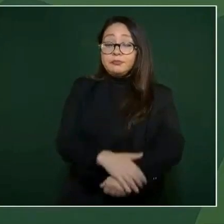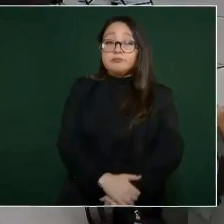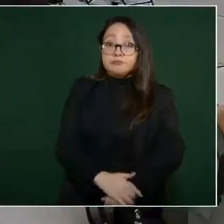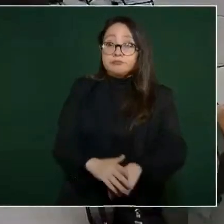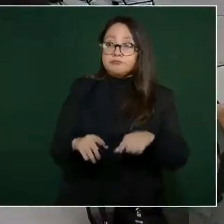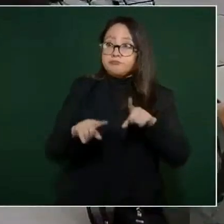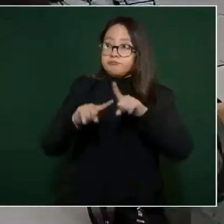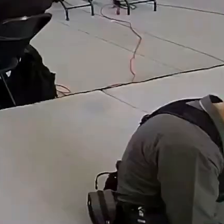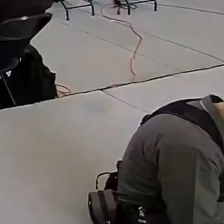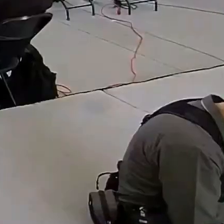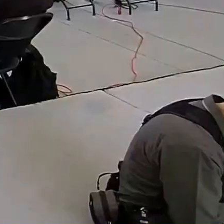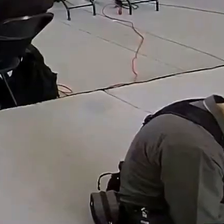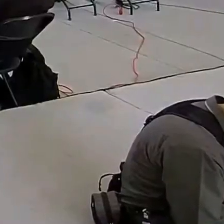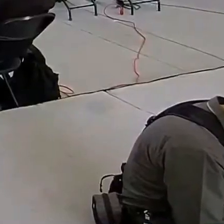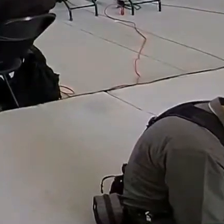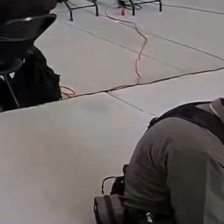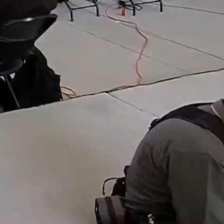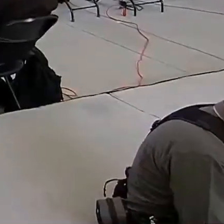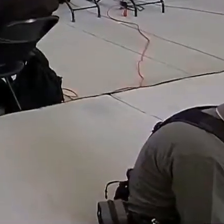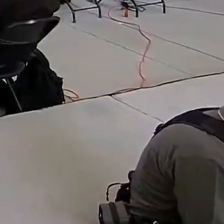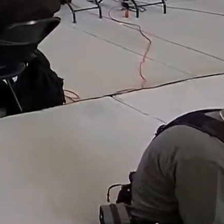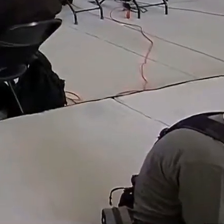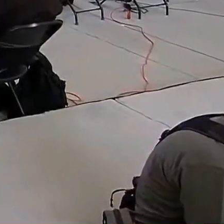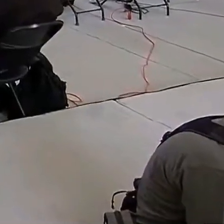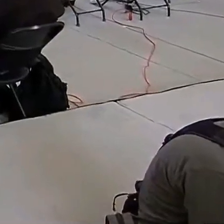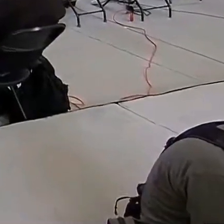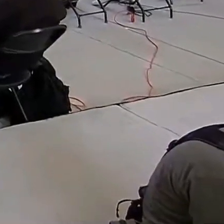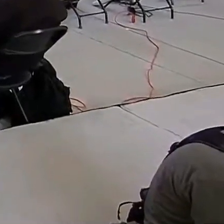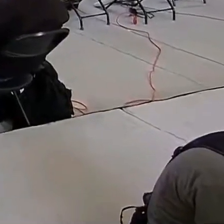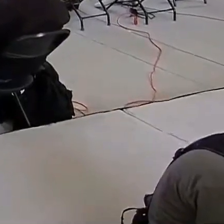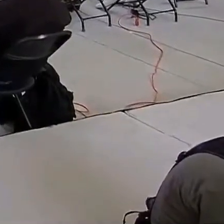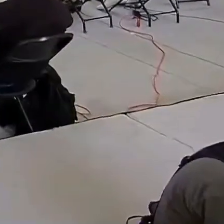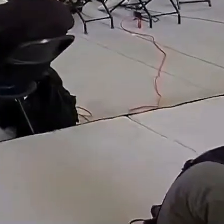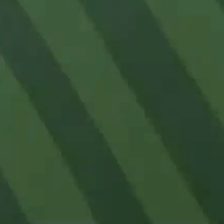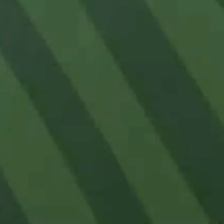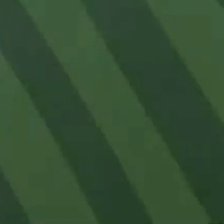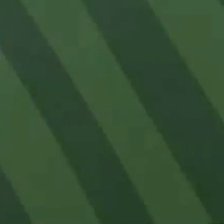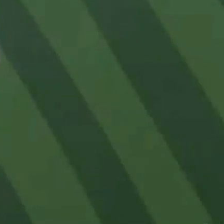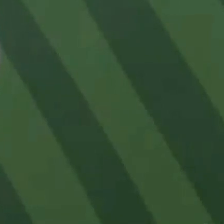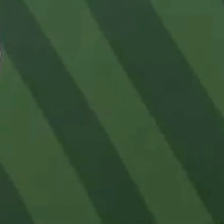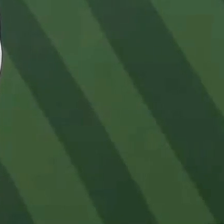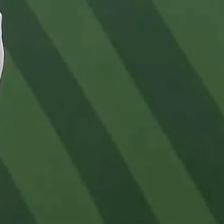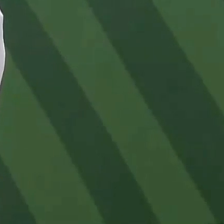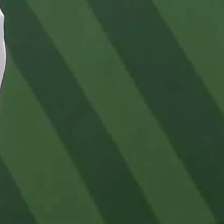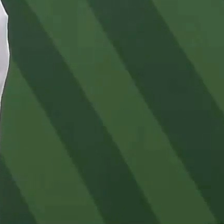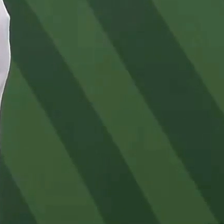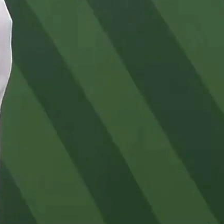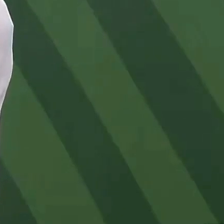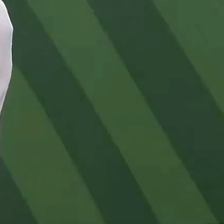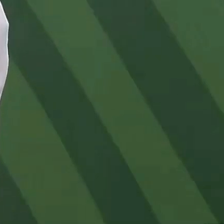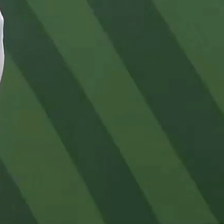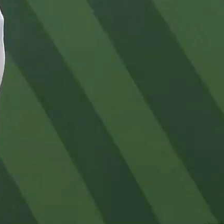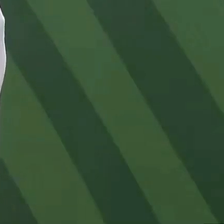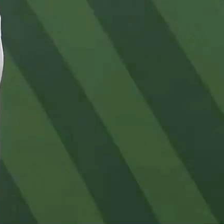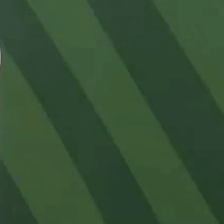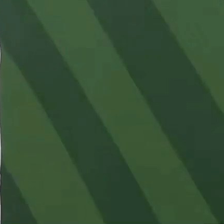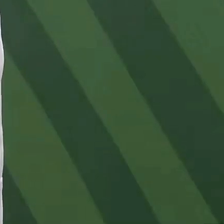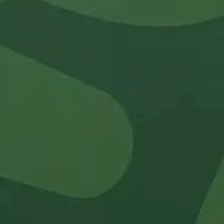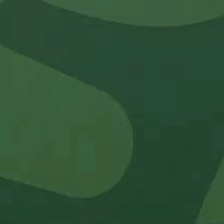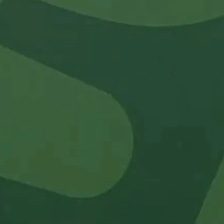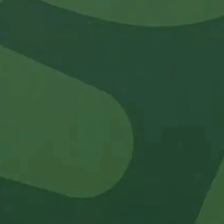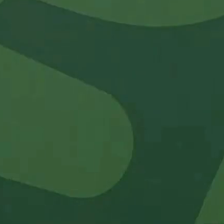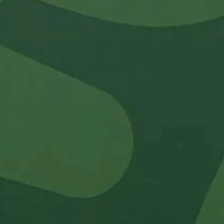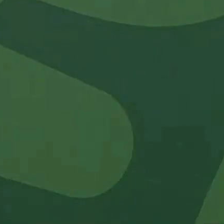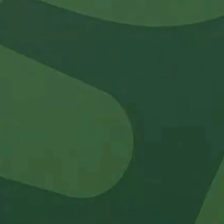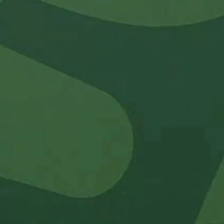con posibilidades, 6 o 7, y da los nombres